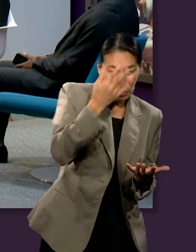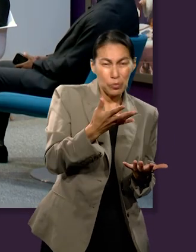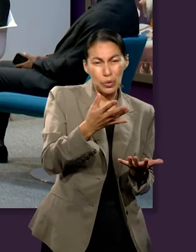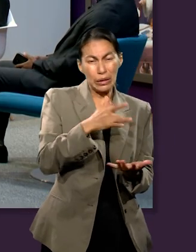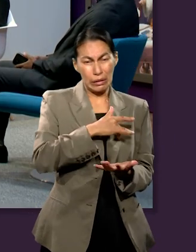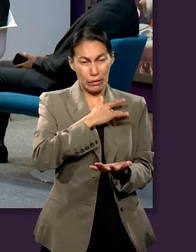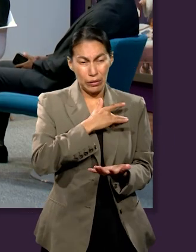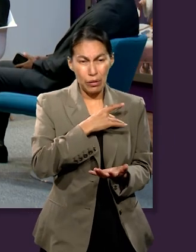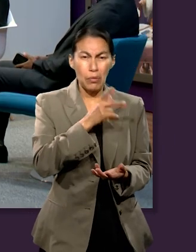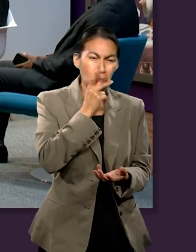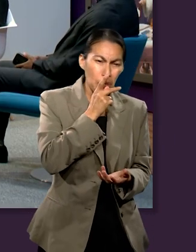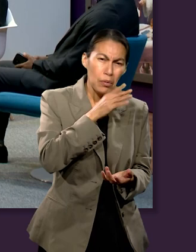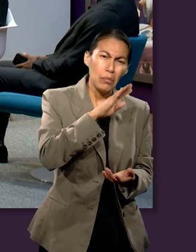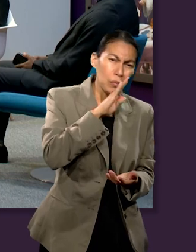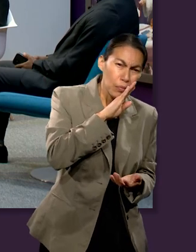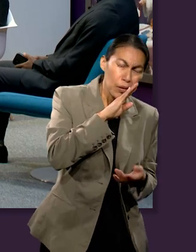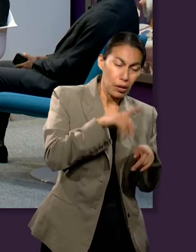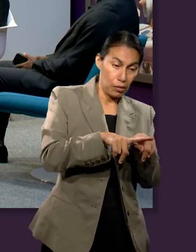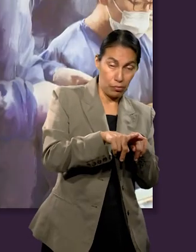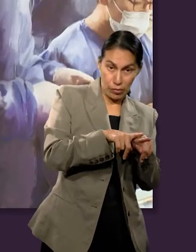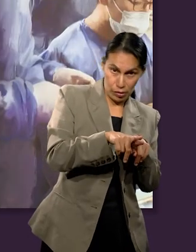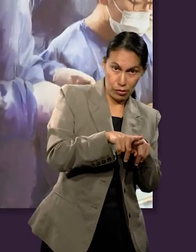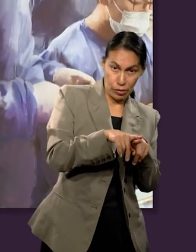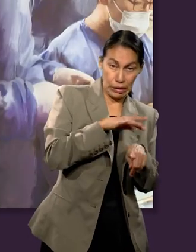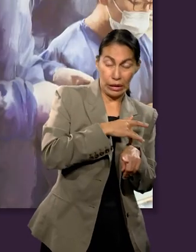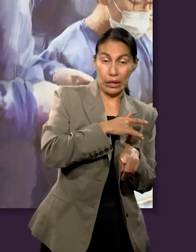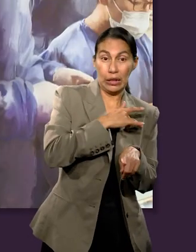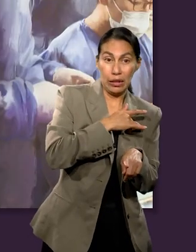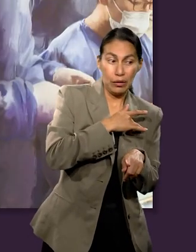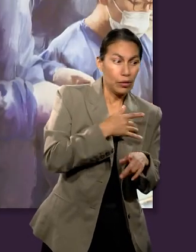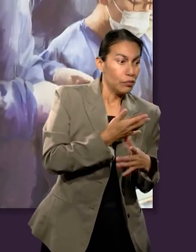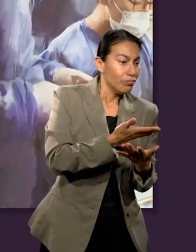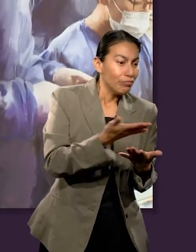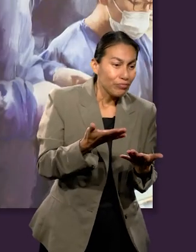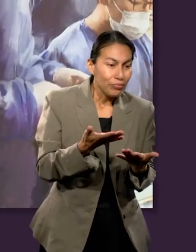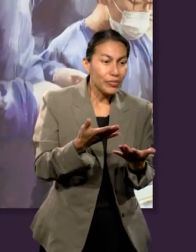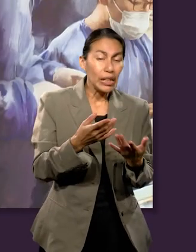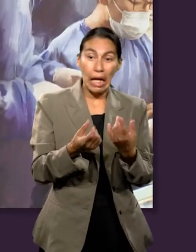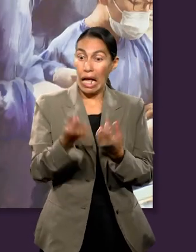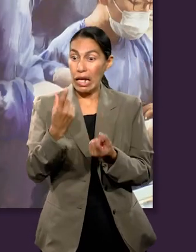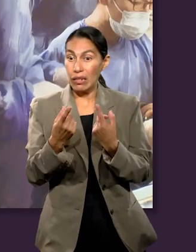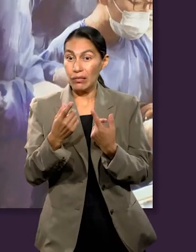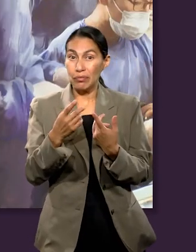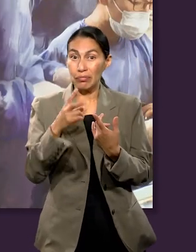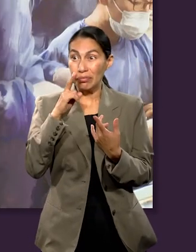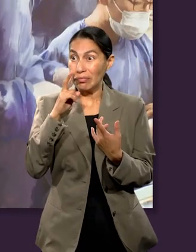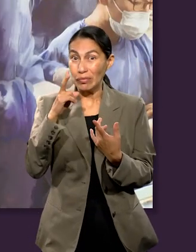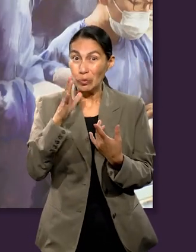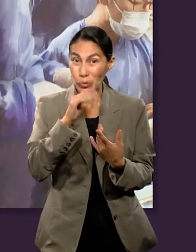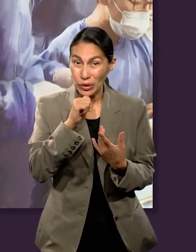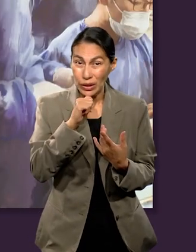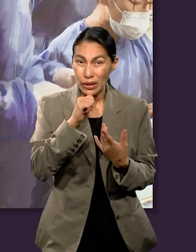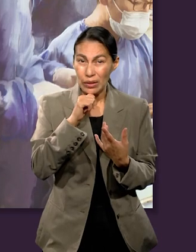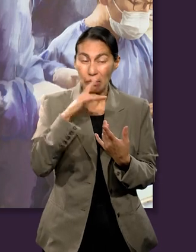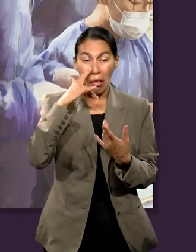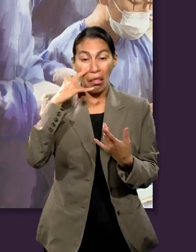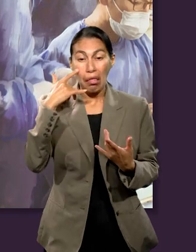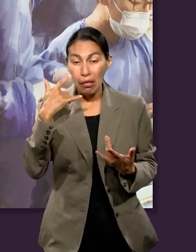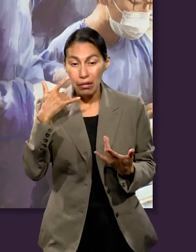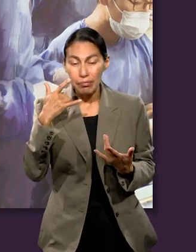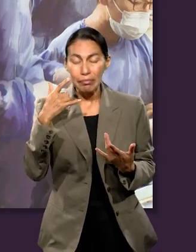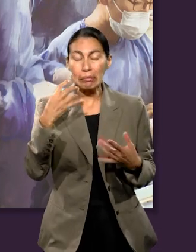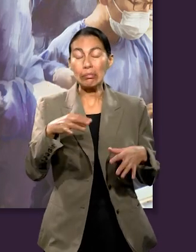todos tenemos un padre una madre hermanos pero saber y tener ese sentimiento de alguien a quien no podemos ver es algo